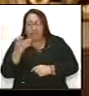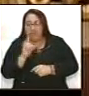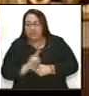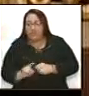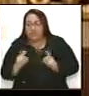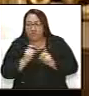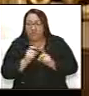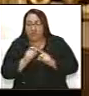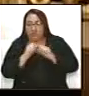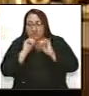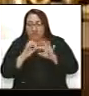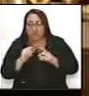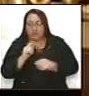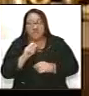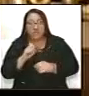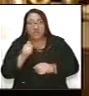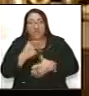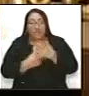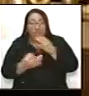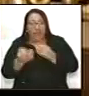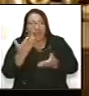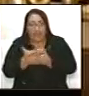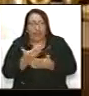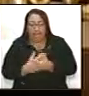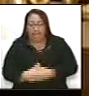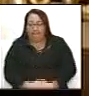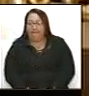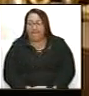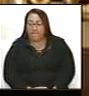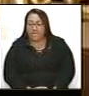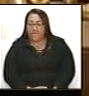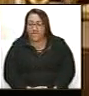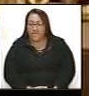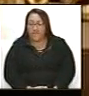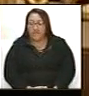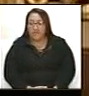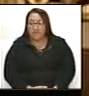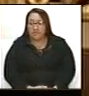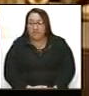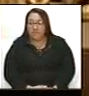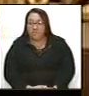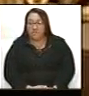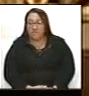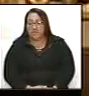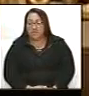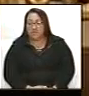palabra al secretario técnico para que proceda a sustentar el proyecto de dictamen.